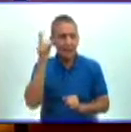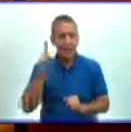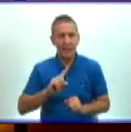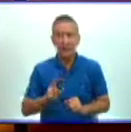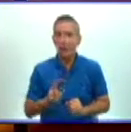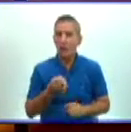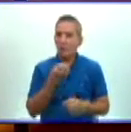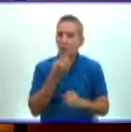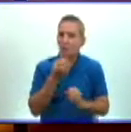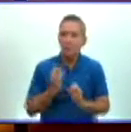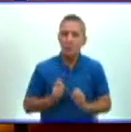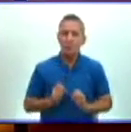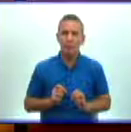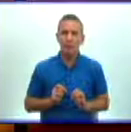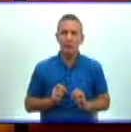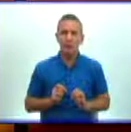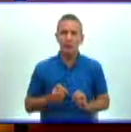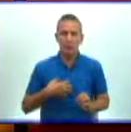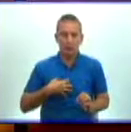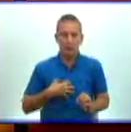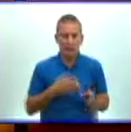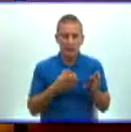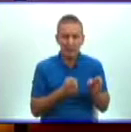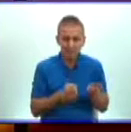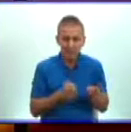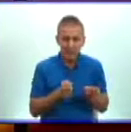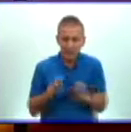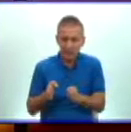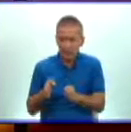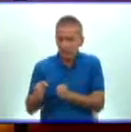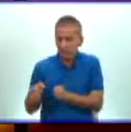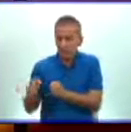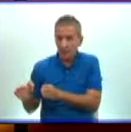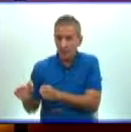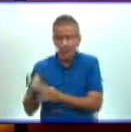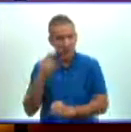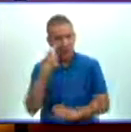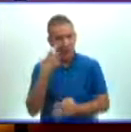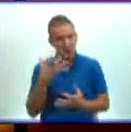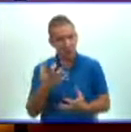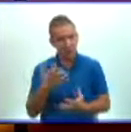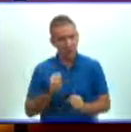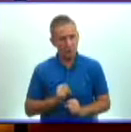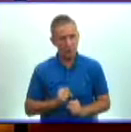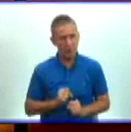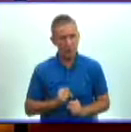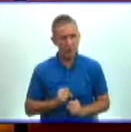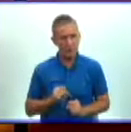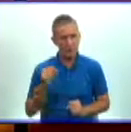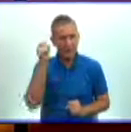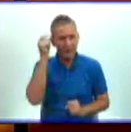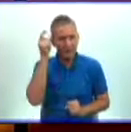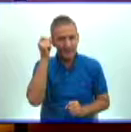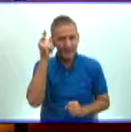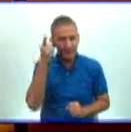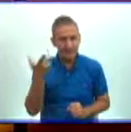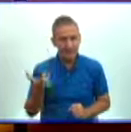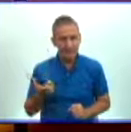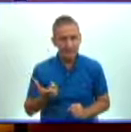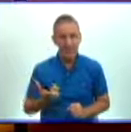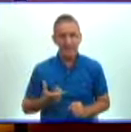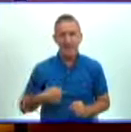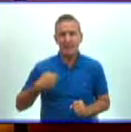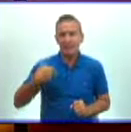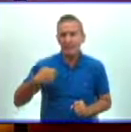tener fragmentación. Y muy importante, mi idea tiene que